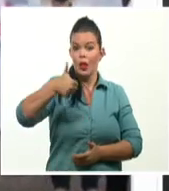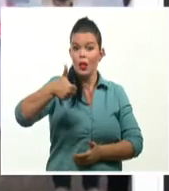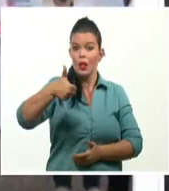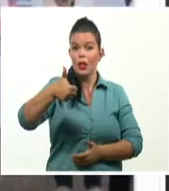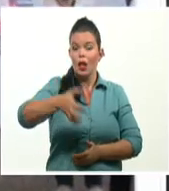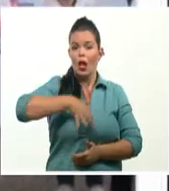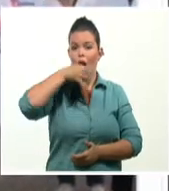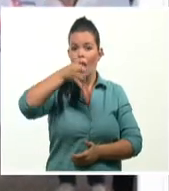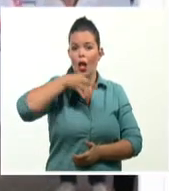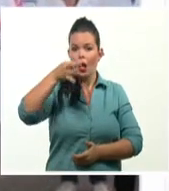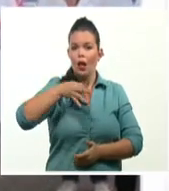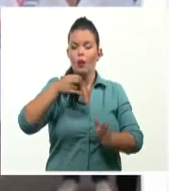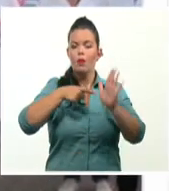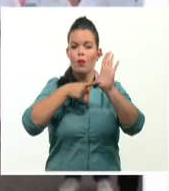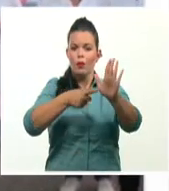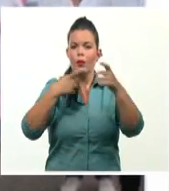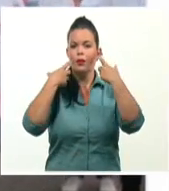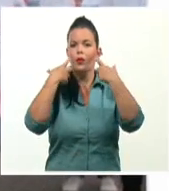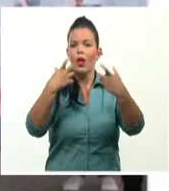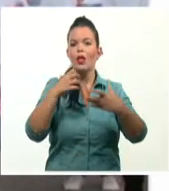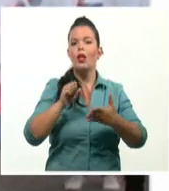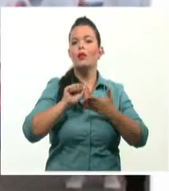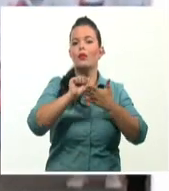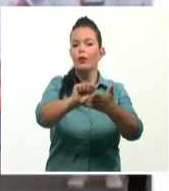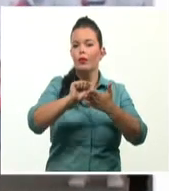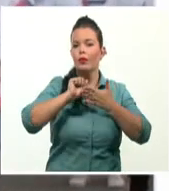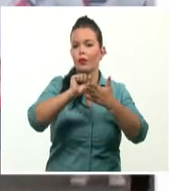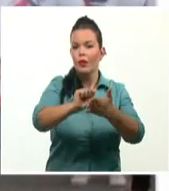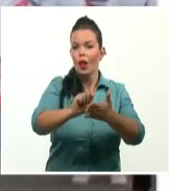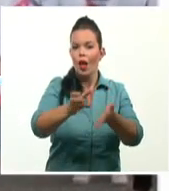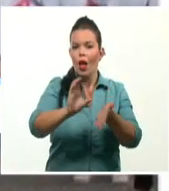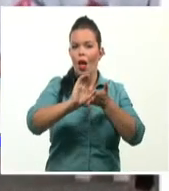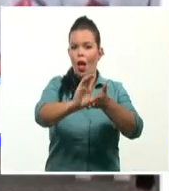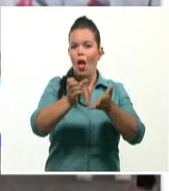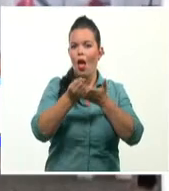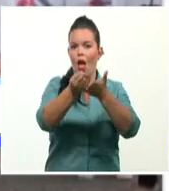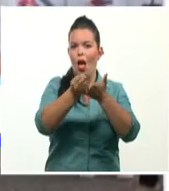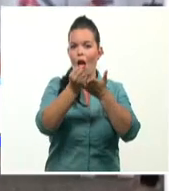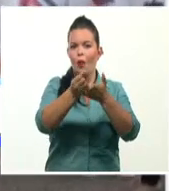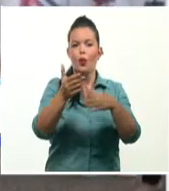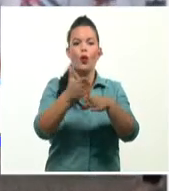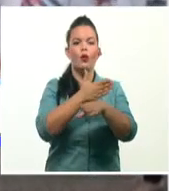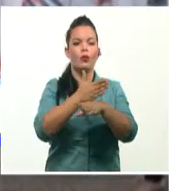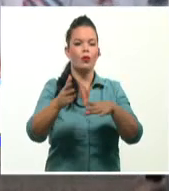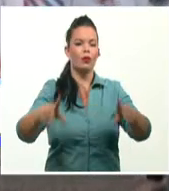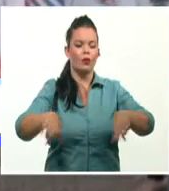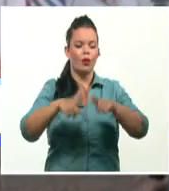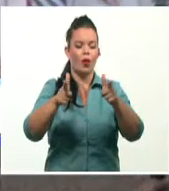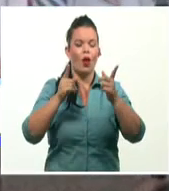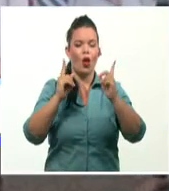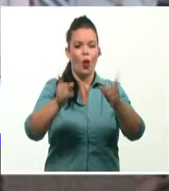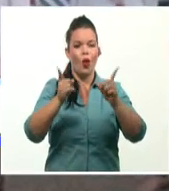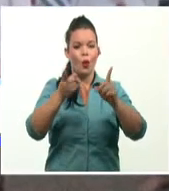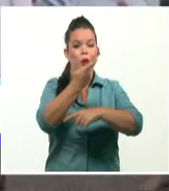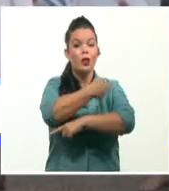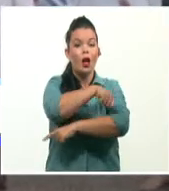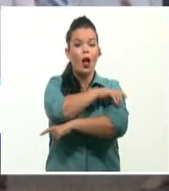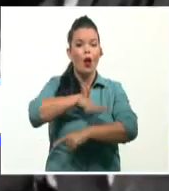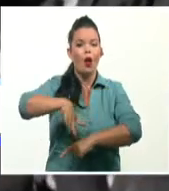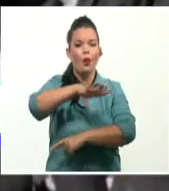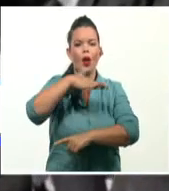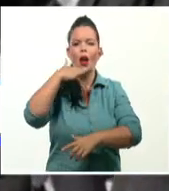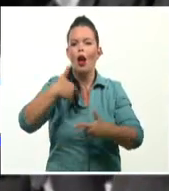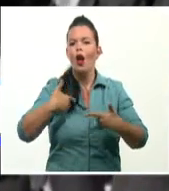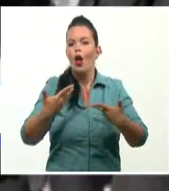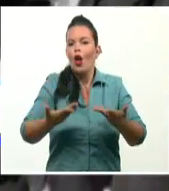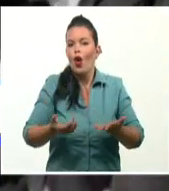Importancia de la solidaridad, la cooperación y las políticas públicas orientadas hacia las personas para rebasar problemas complejos